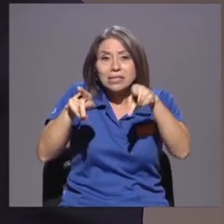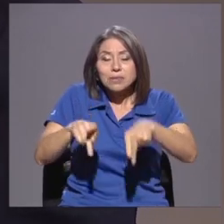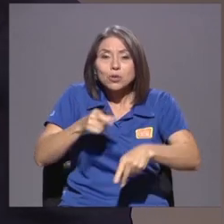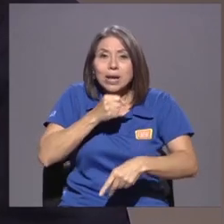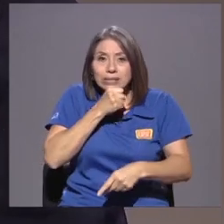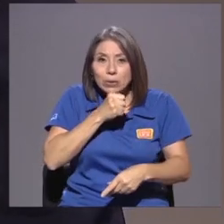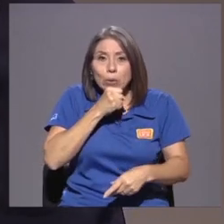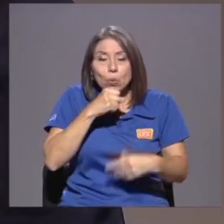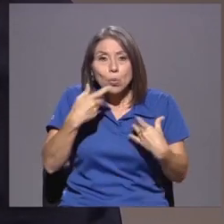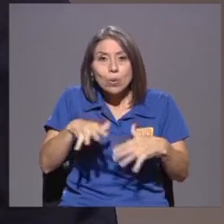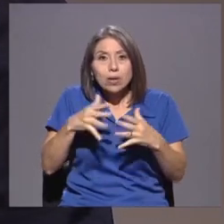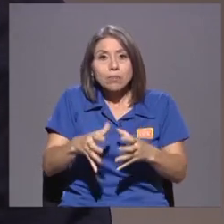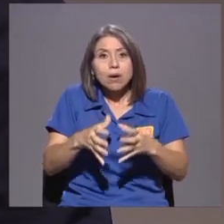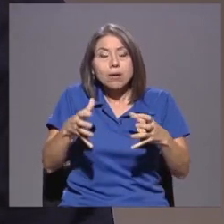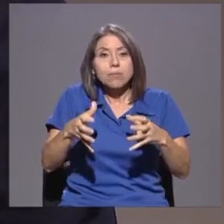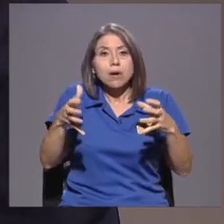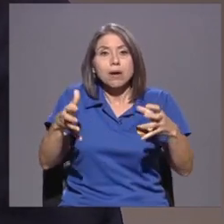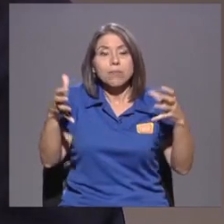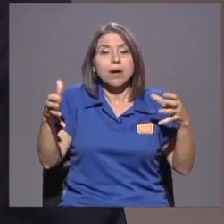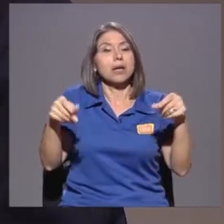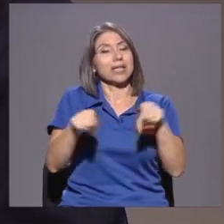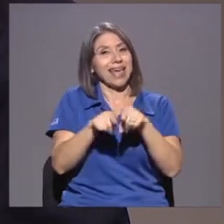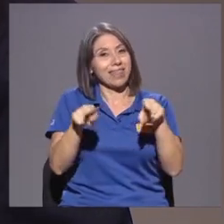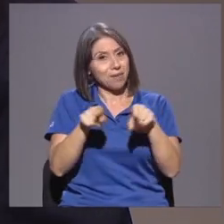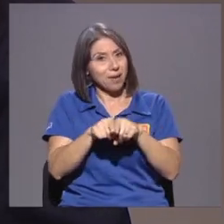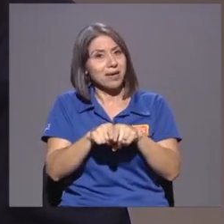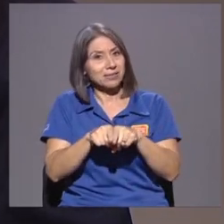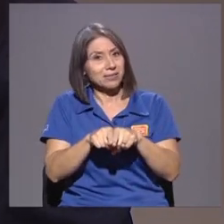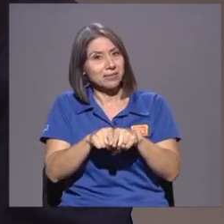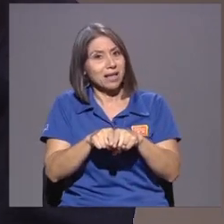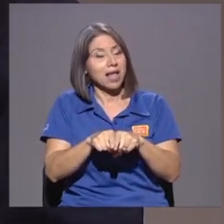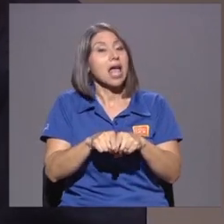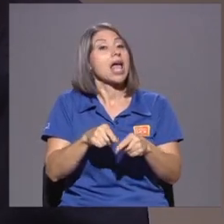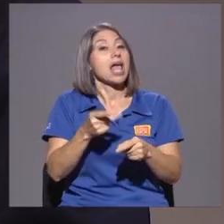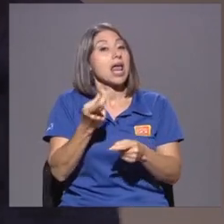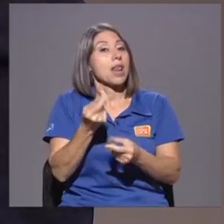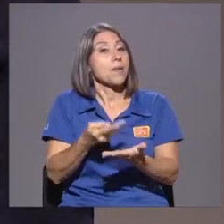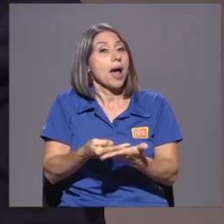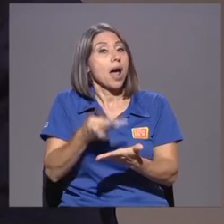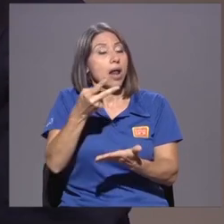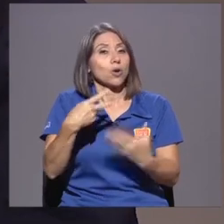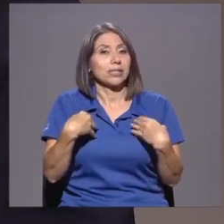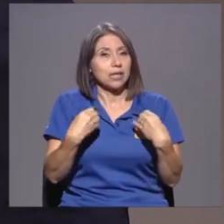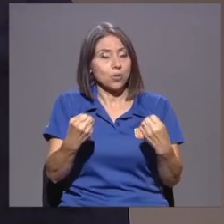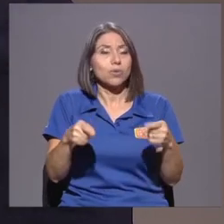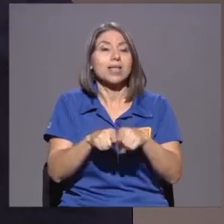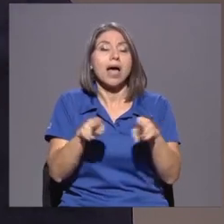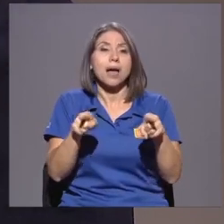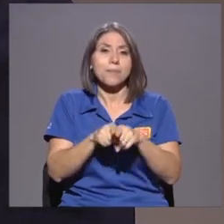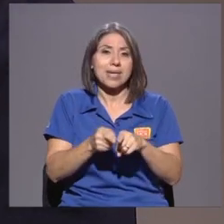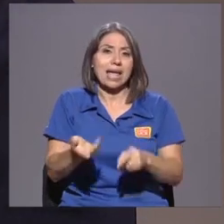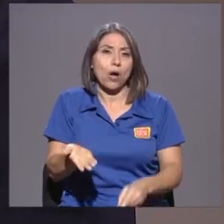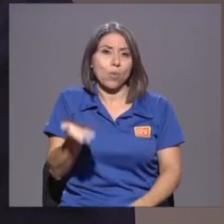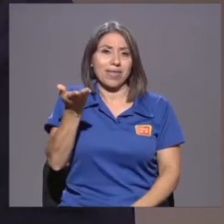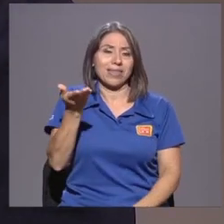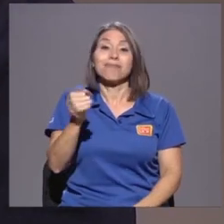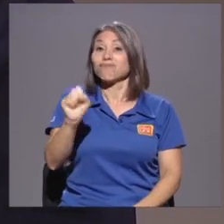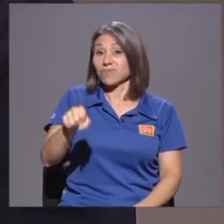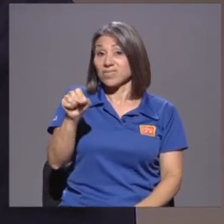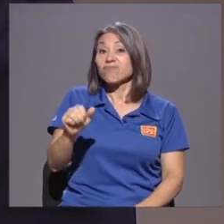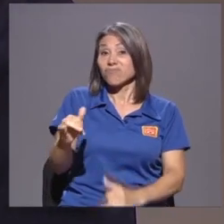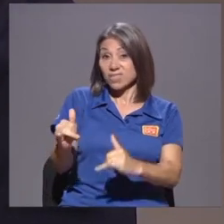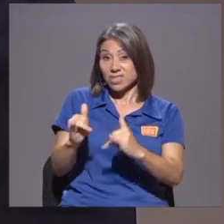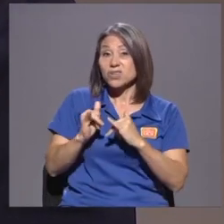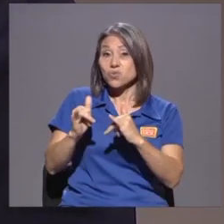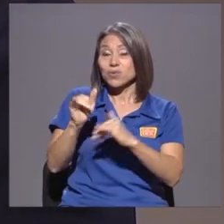haciendo creciente además los costos de la salud también aumentan que si efectivamente es el mismo tipo de fenómeno que